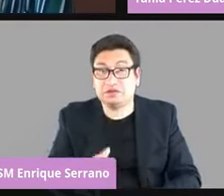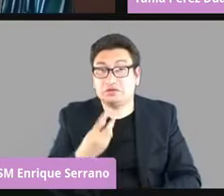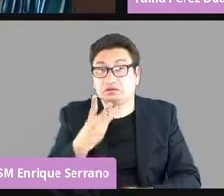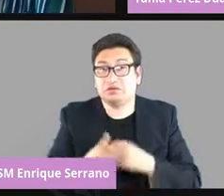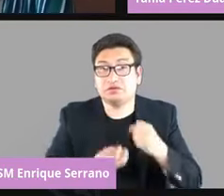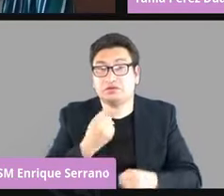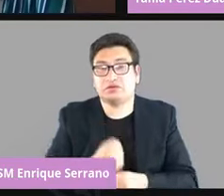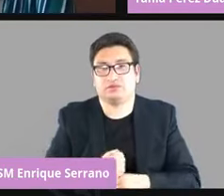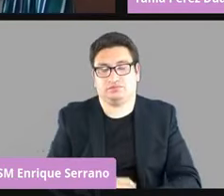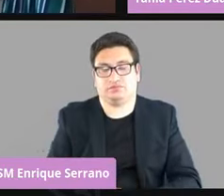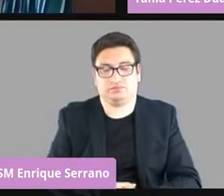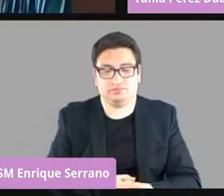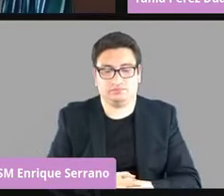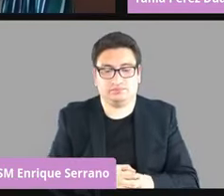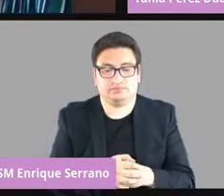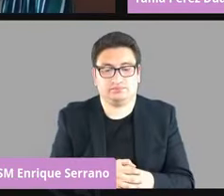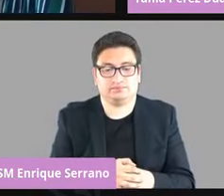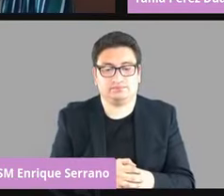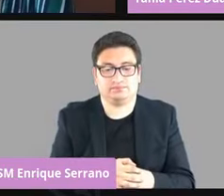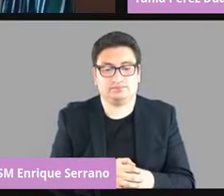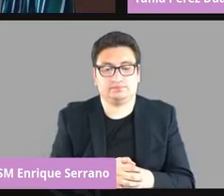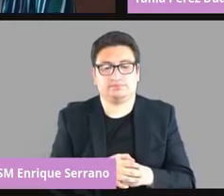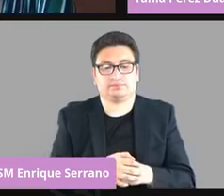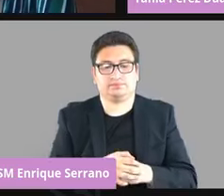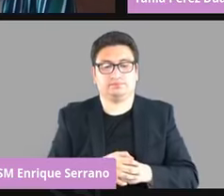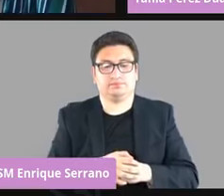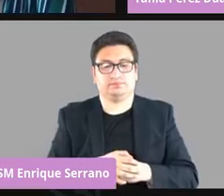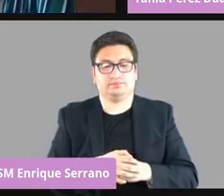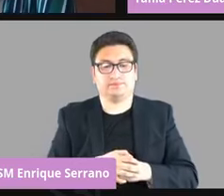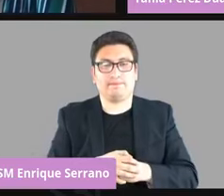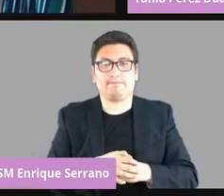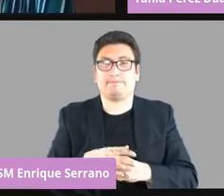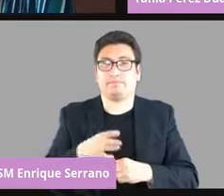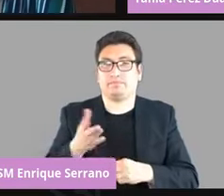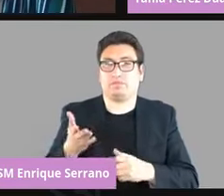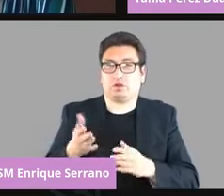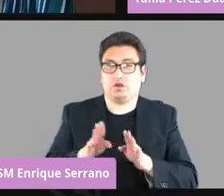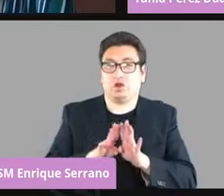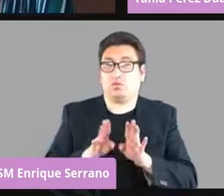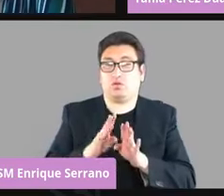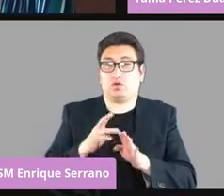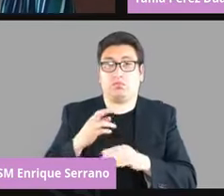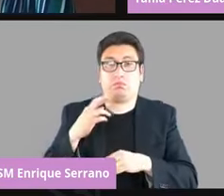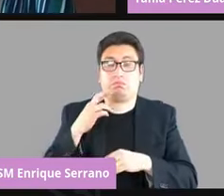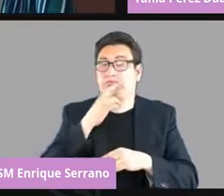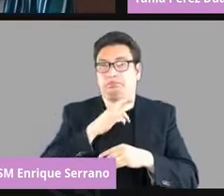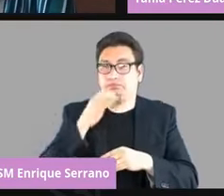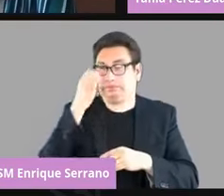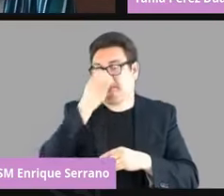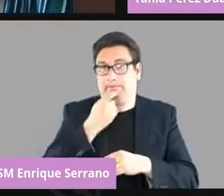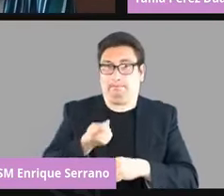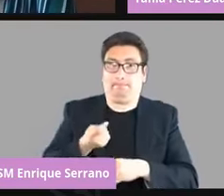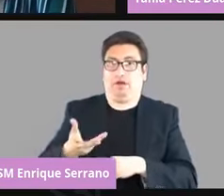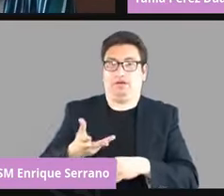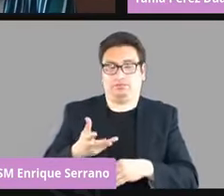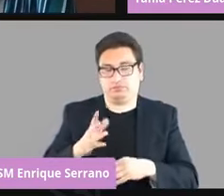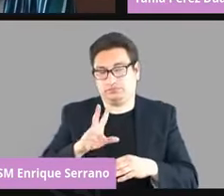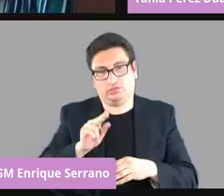de edad. Ok. Aquí digo, no me aventaría a darles un diagnóstico porque realmente Sí,